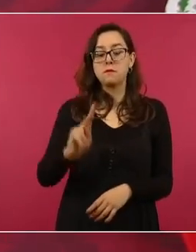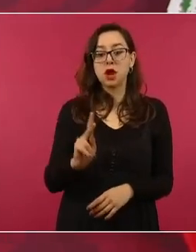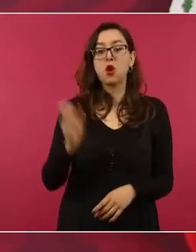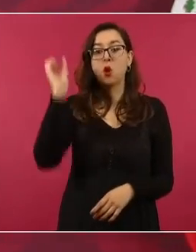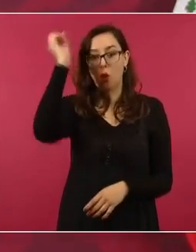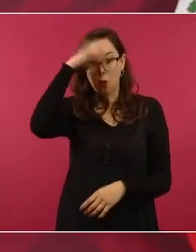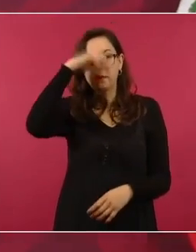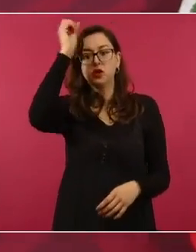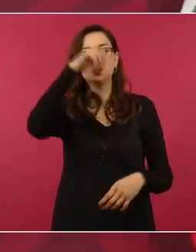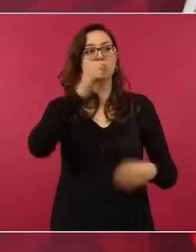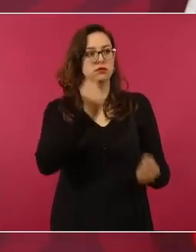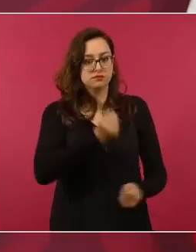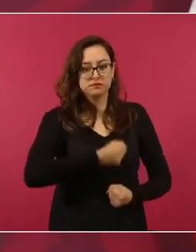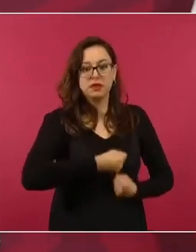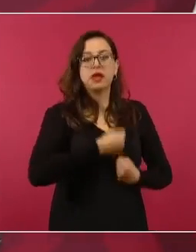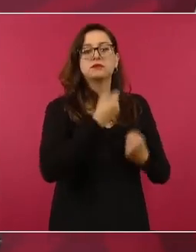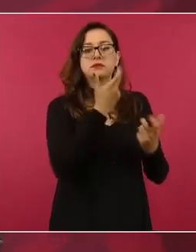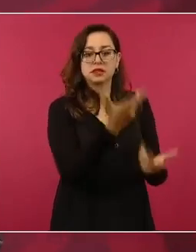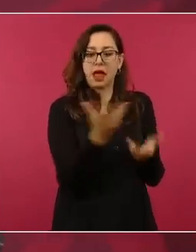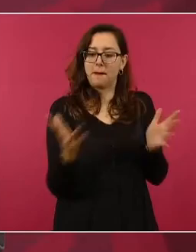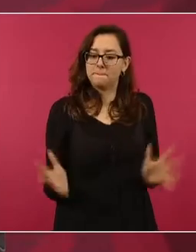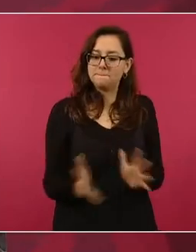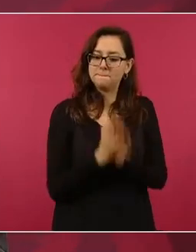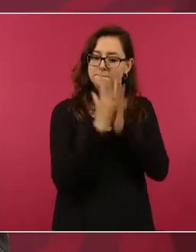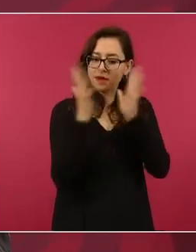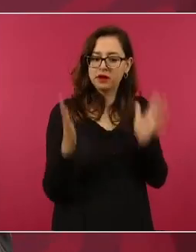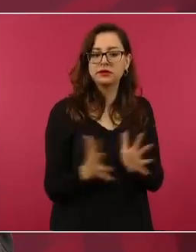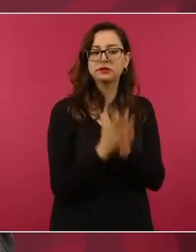porque la democracia significa